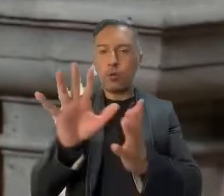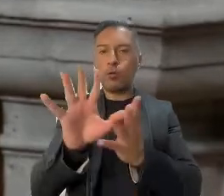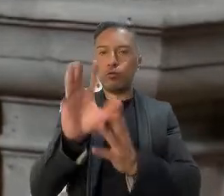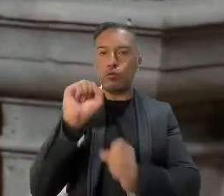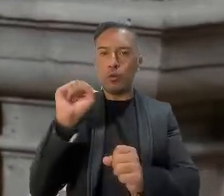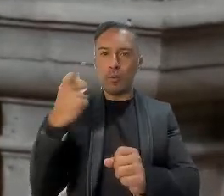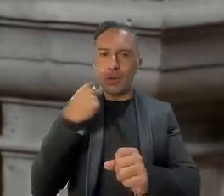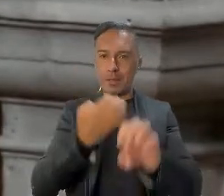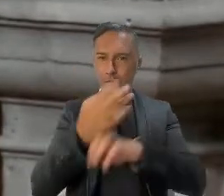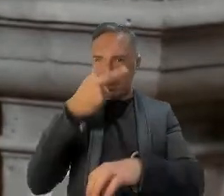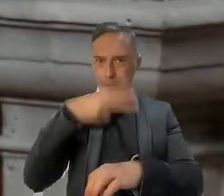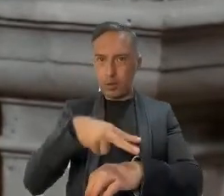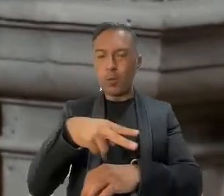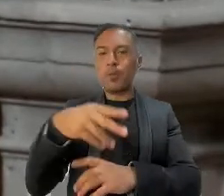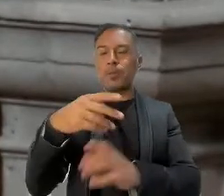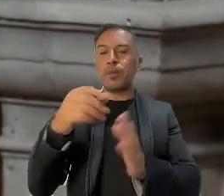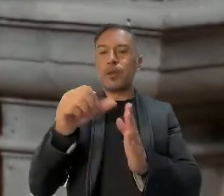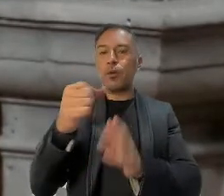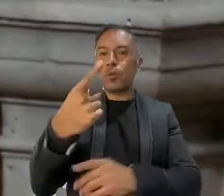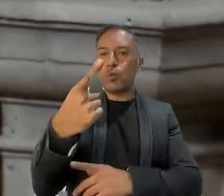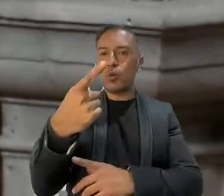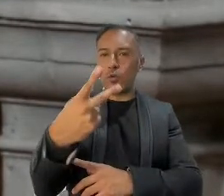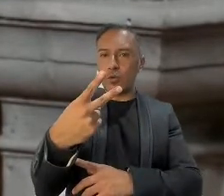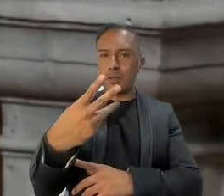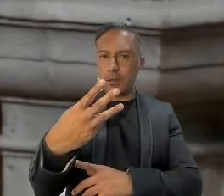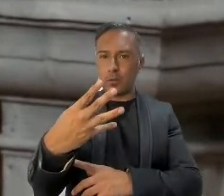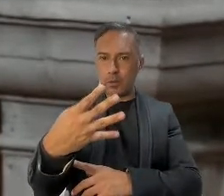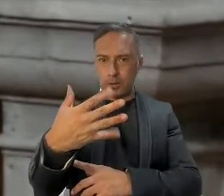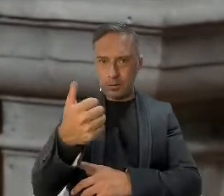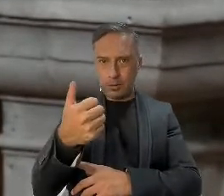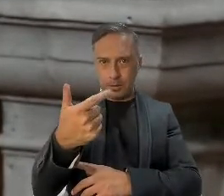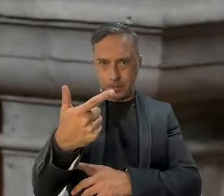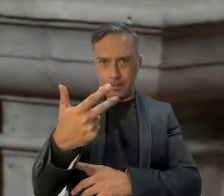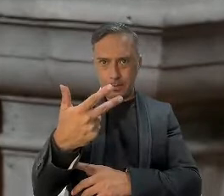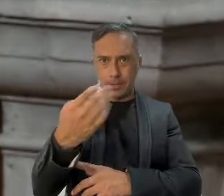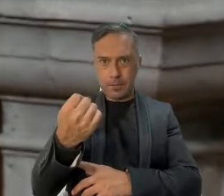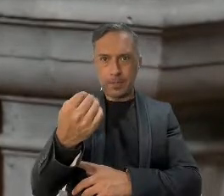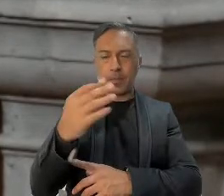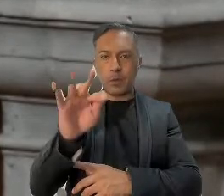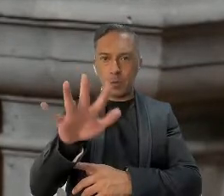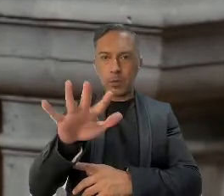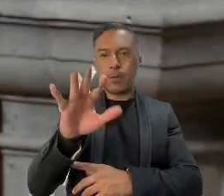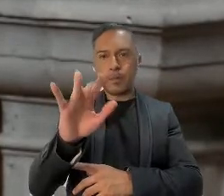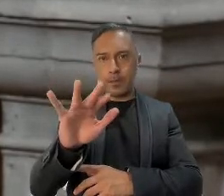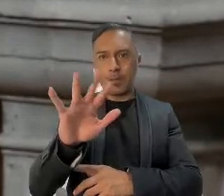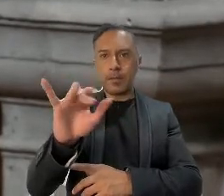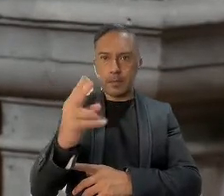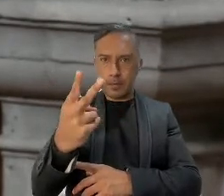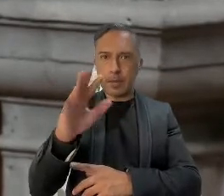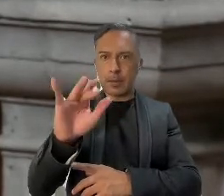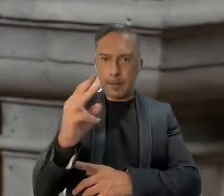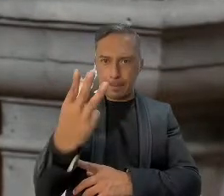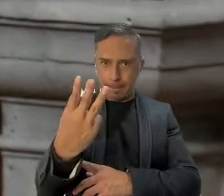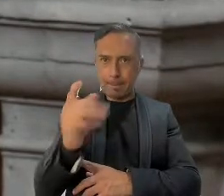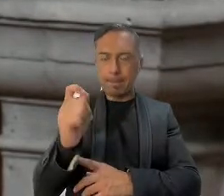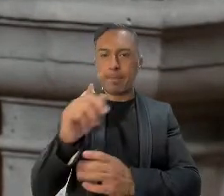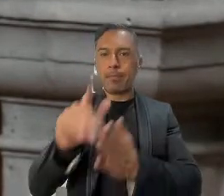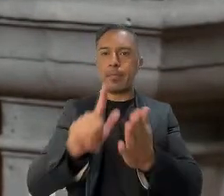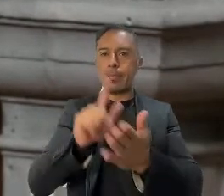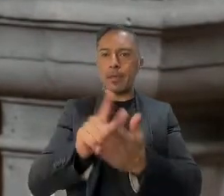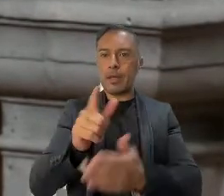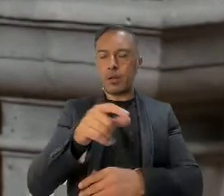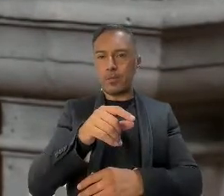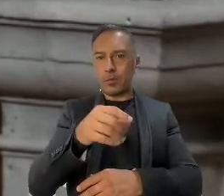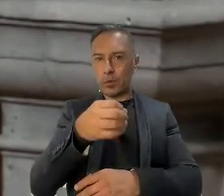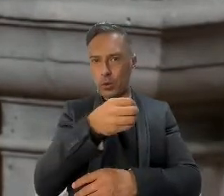1, 2, 3, 4, 6, 7, 8, 9, 48, 50, 52, 53 de la Ley Orgánica Municipal del Estado